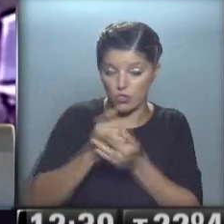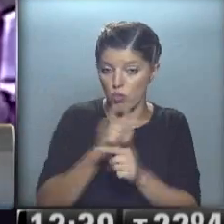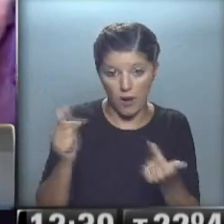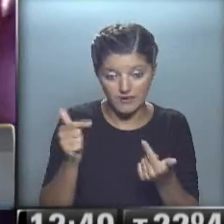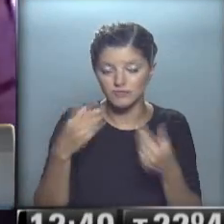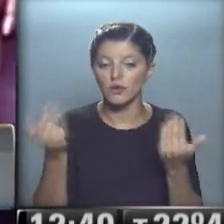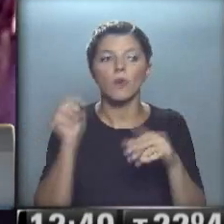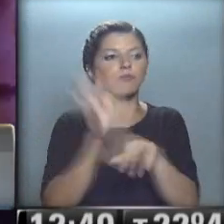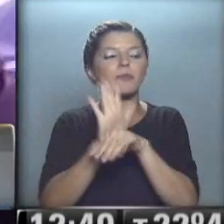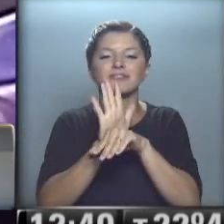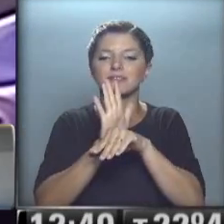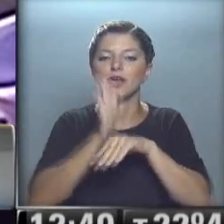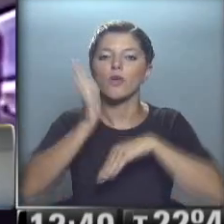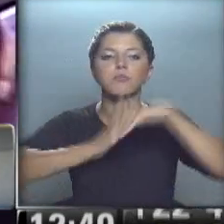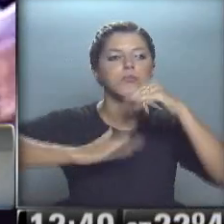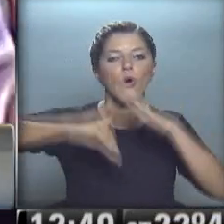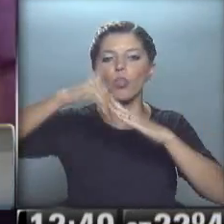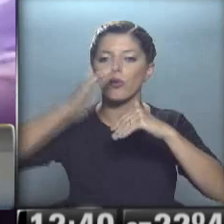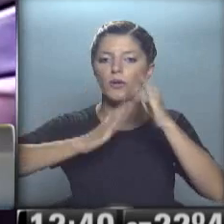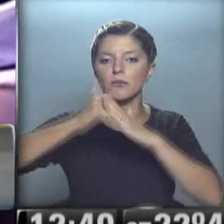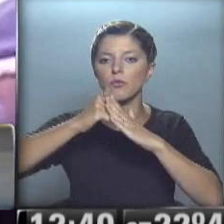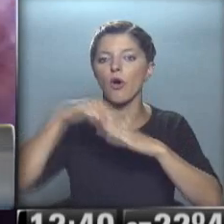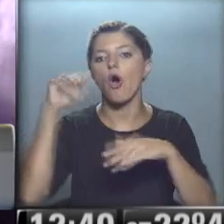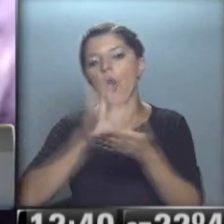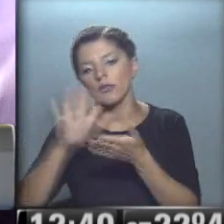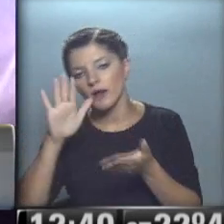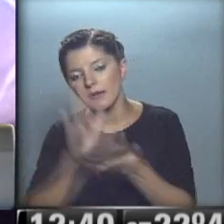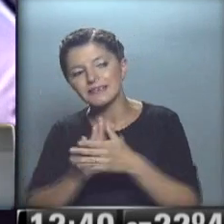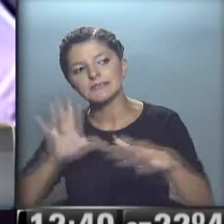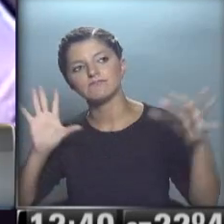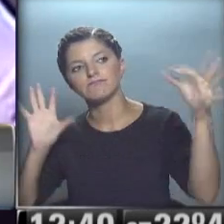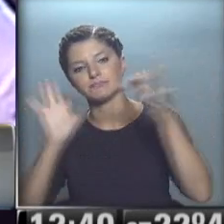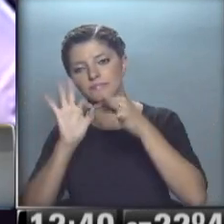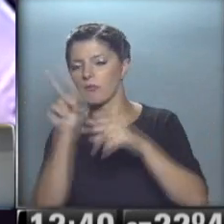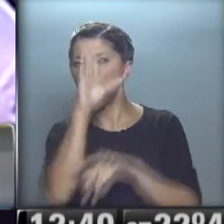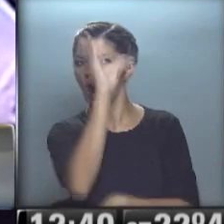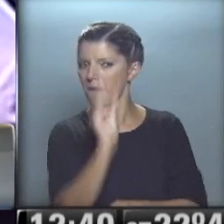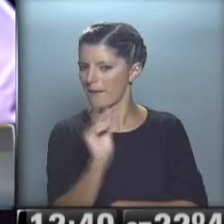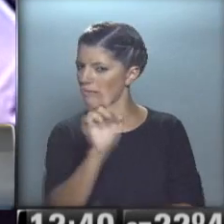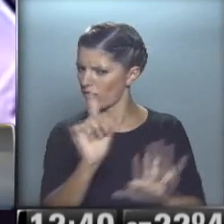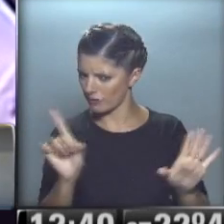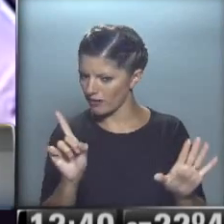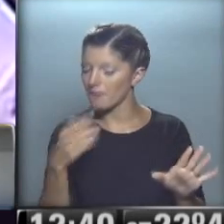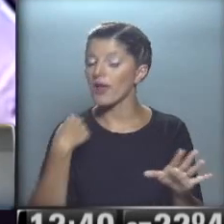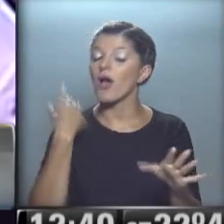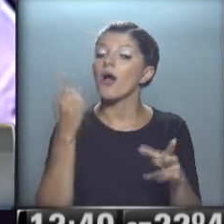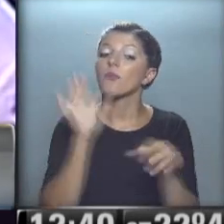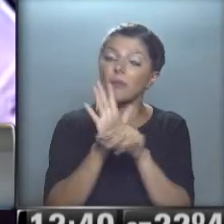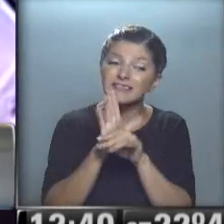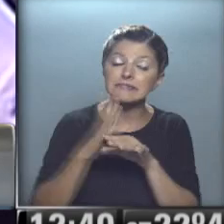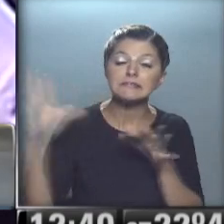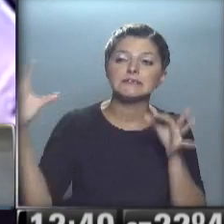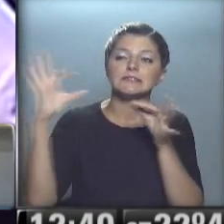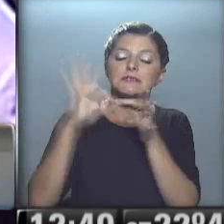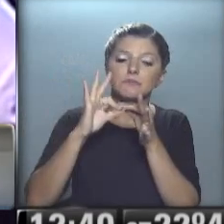construyendo una segunda dependencia que ya no será geográfica como la que vivimos en